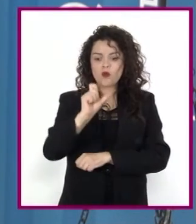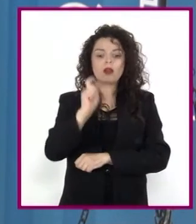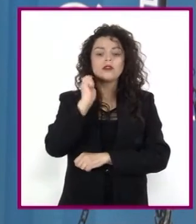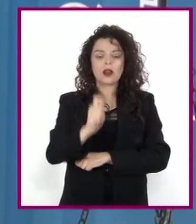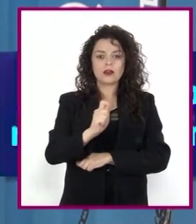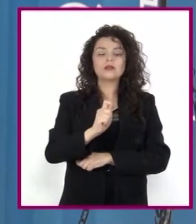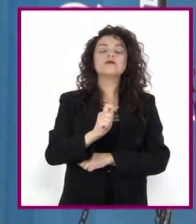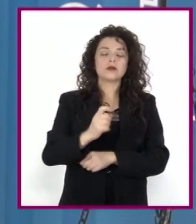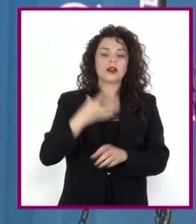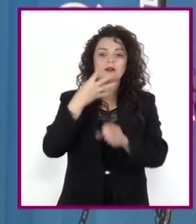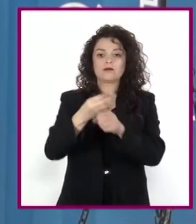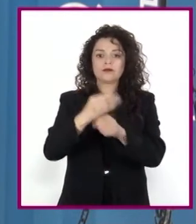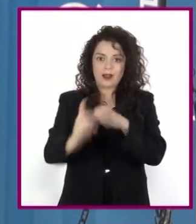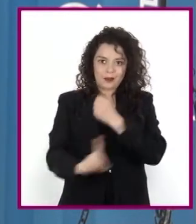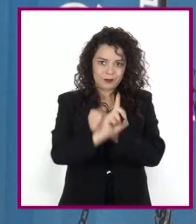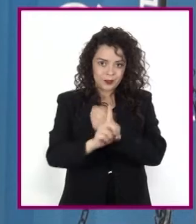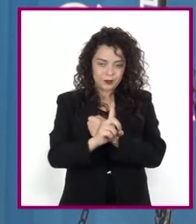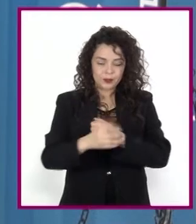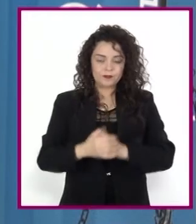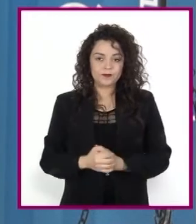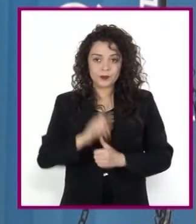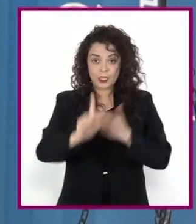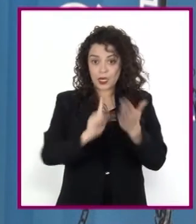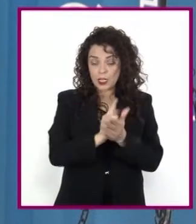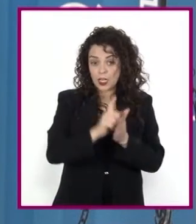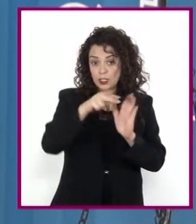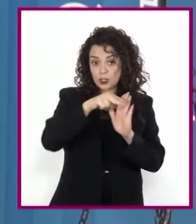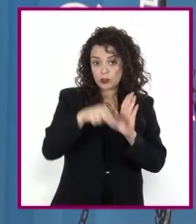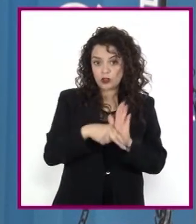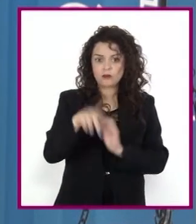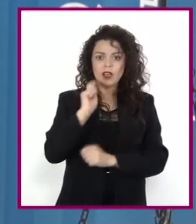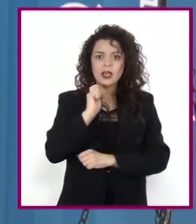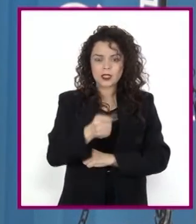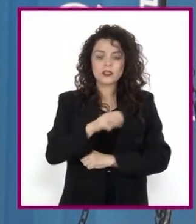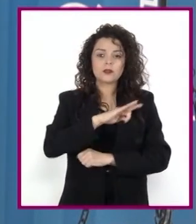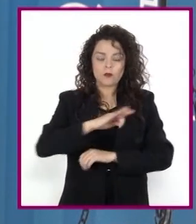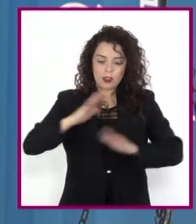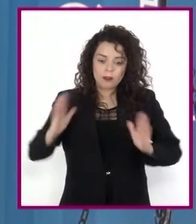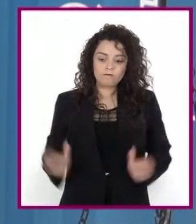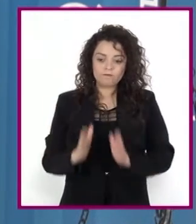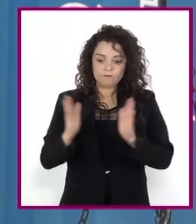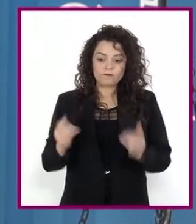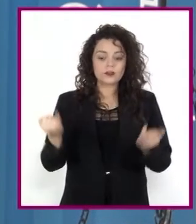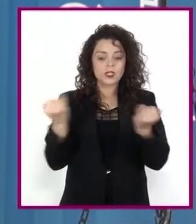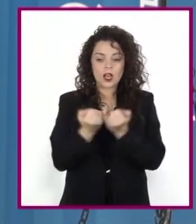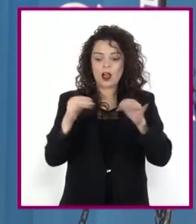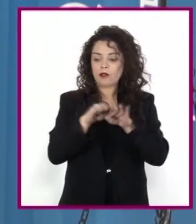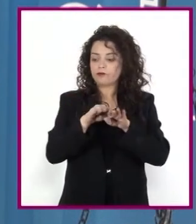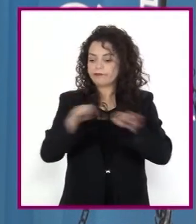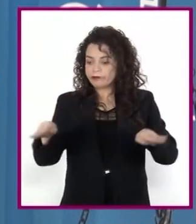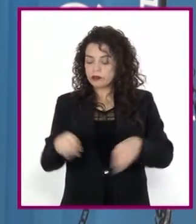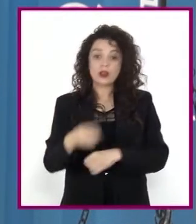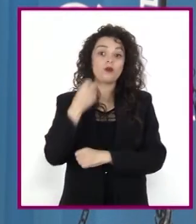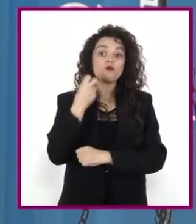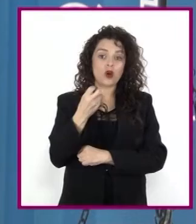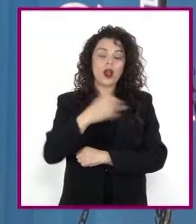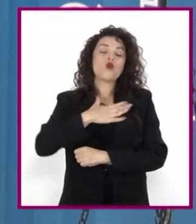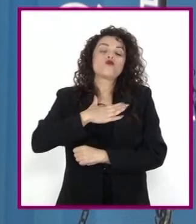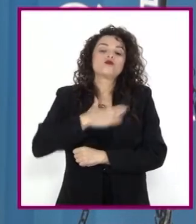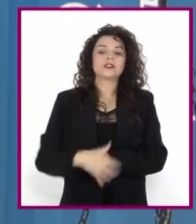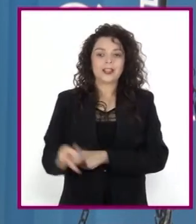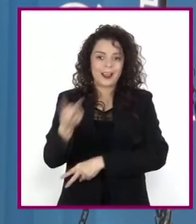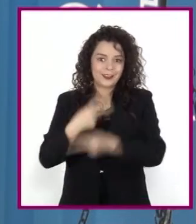daños. Las normas y leyes son instrumentos para promover la equidad y, por lo tanto, la